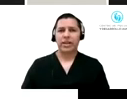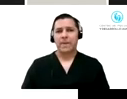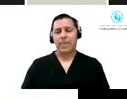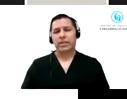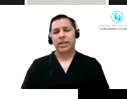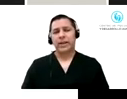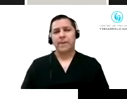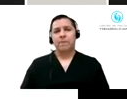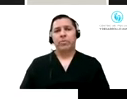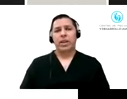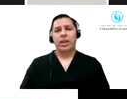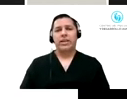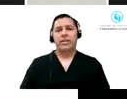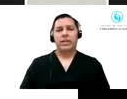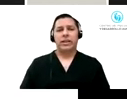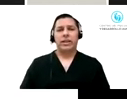¿verdad?, etcétera,